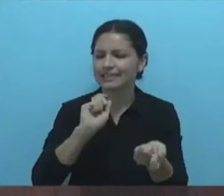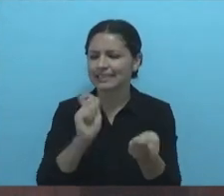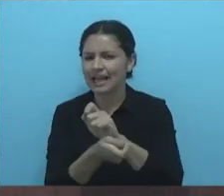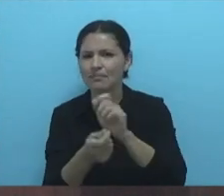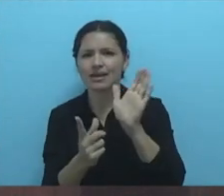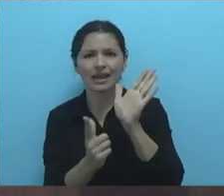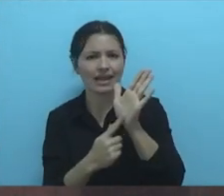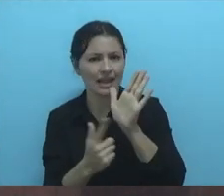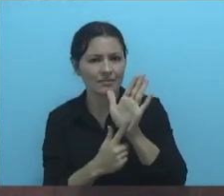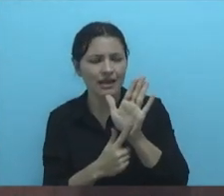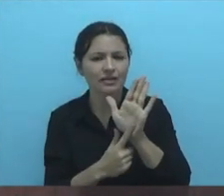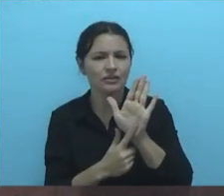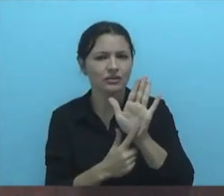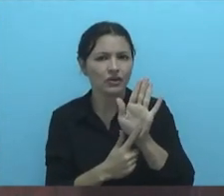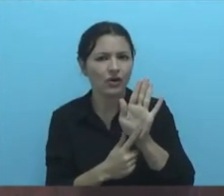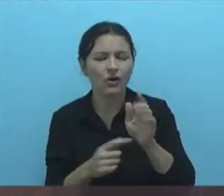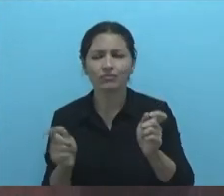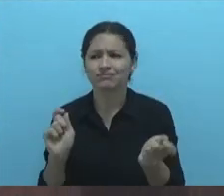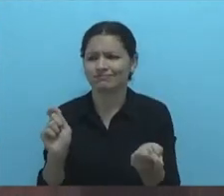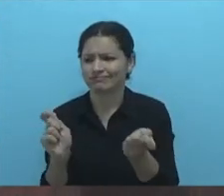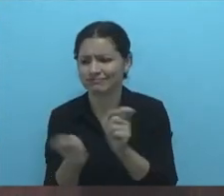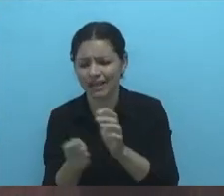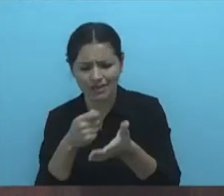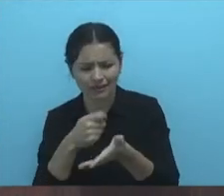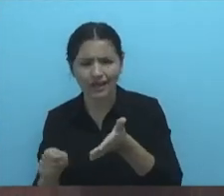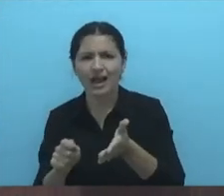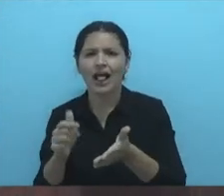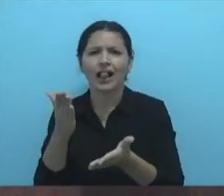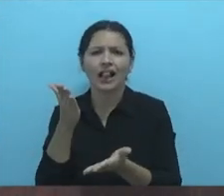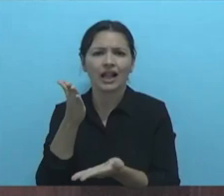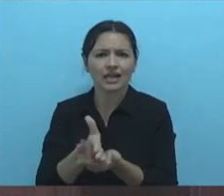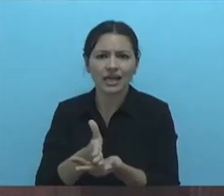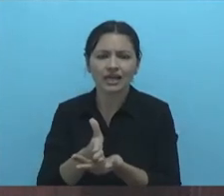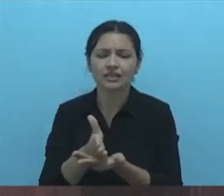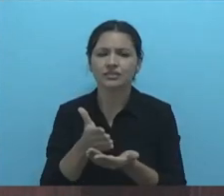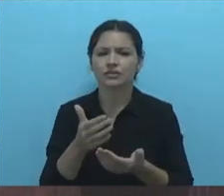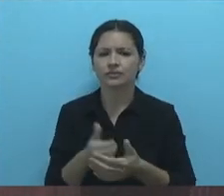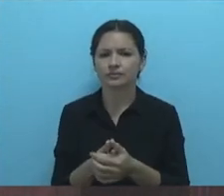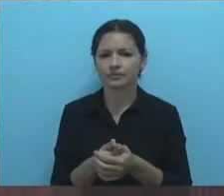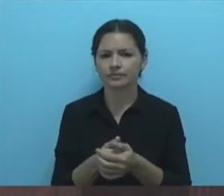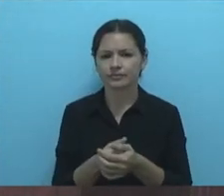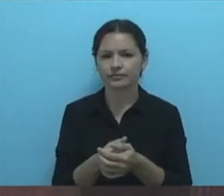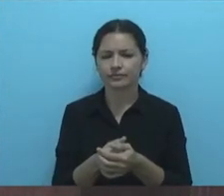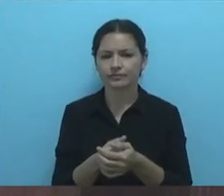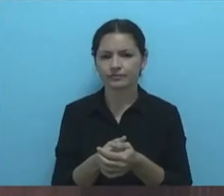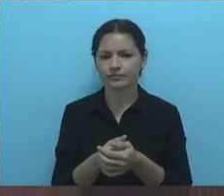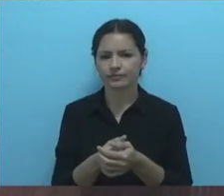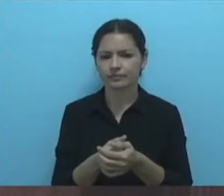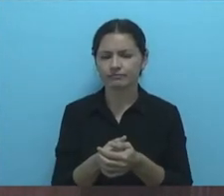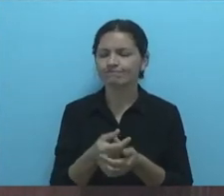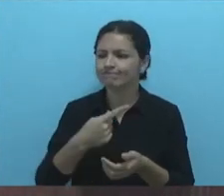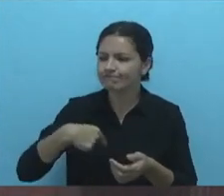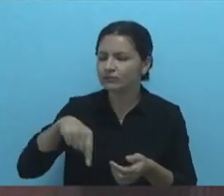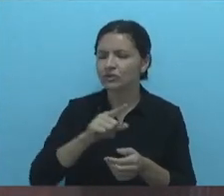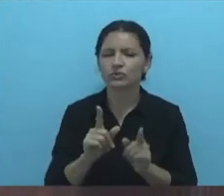reglamentaciones que eran ejemplo están modificando reglamentaciones que resguardaban esos derechos para volver a ponernos en estado de protección y esta legislatura